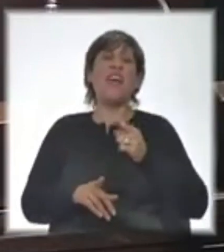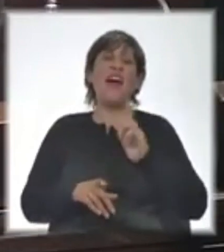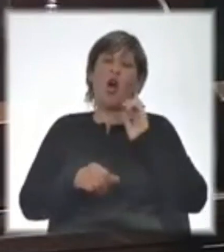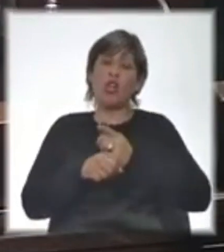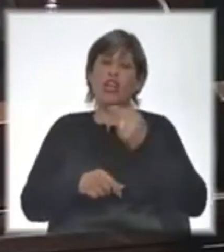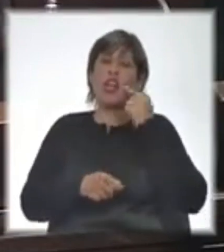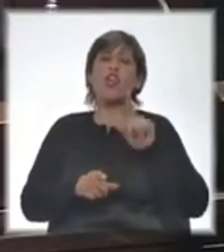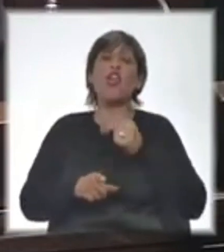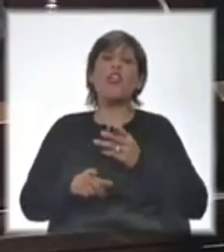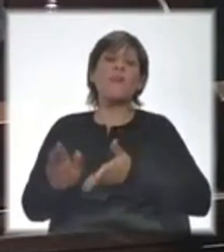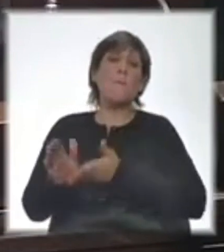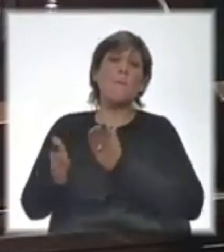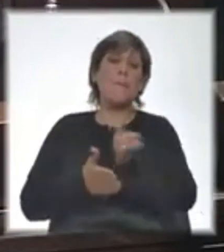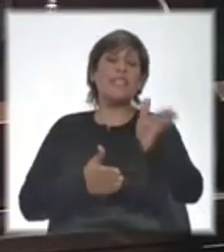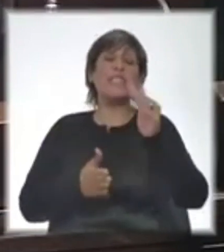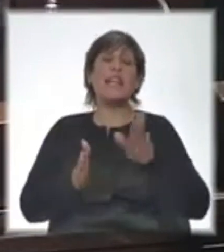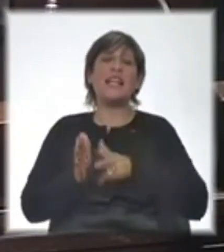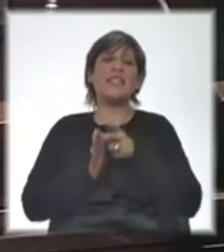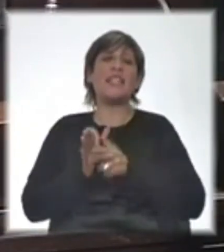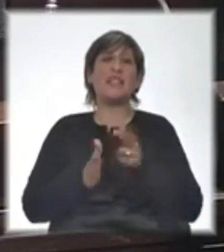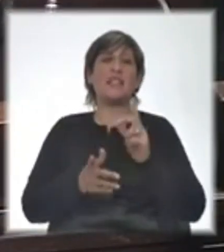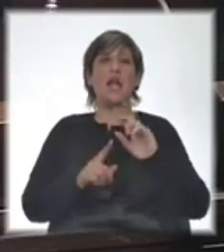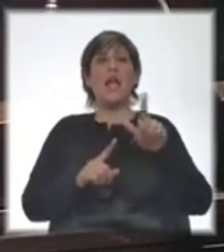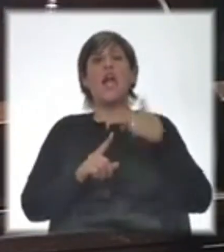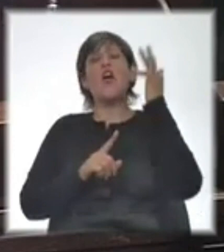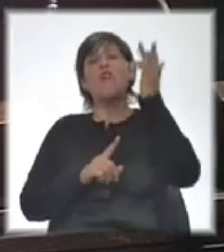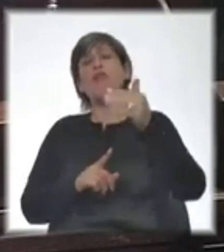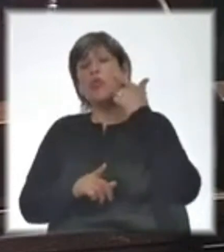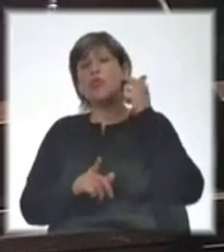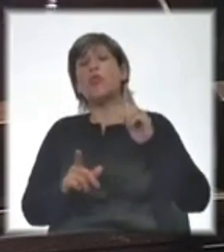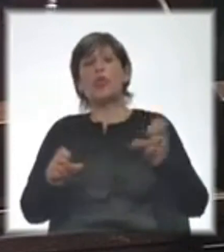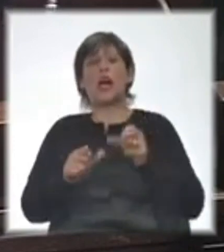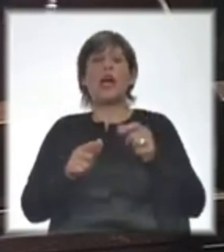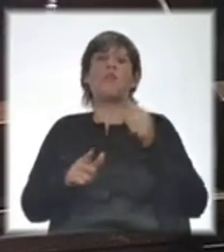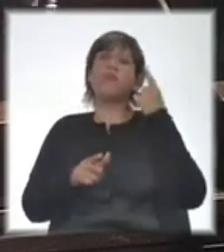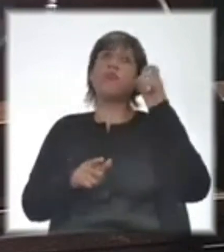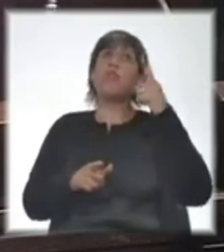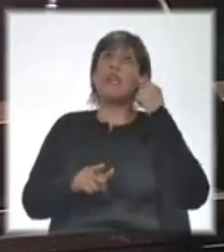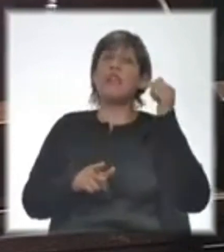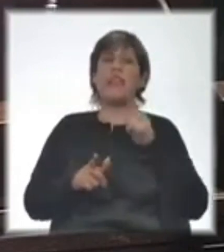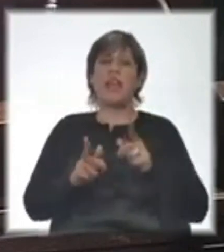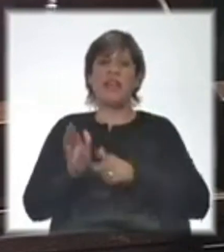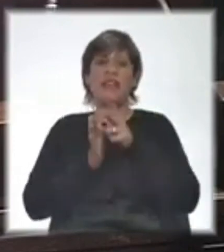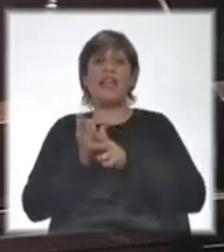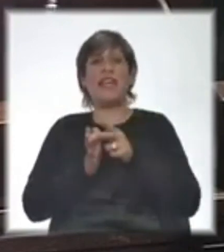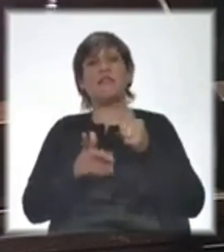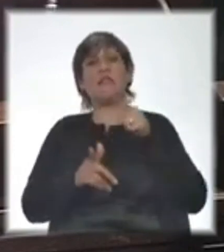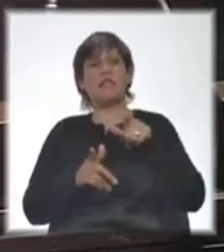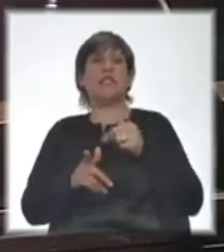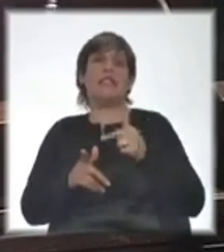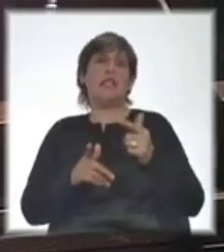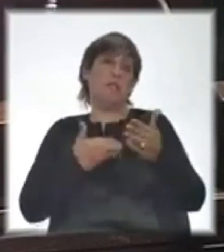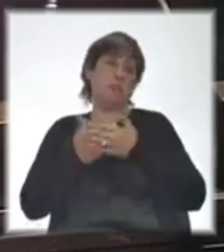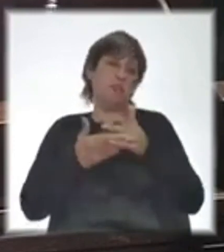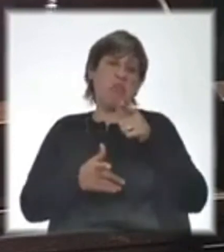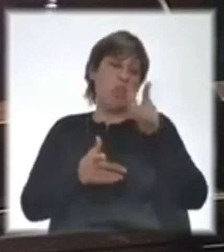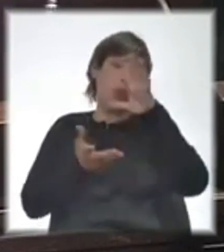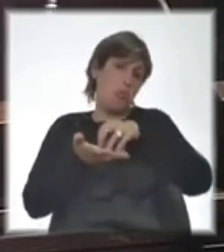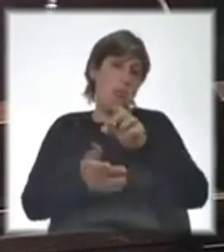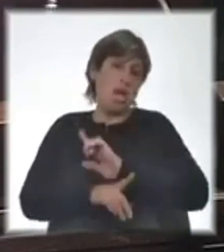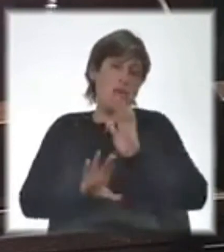Mañana el intendente de Montevideo, a AFE se le ocurre hacer un tren entre la Plaza Independencia y el Obelisco, y la intendenta Cose no puede decir